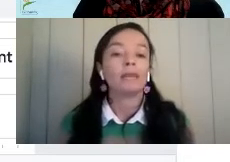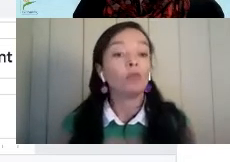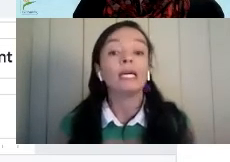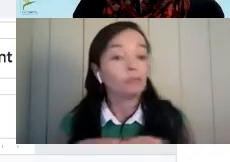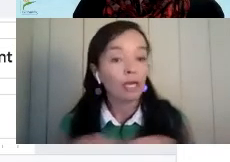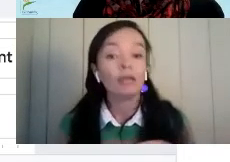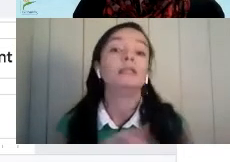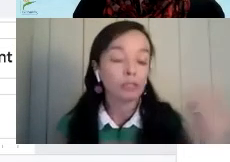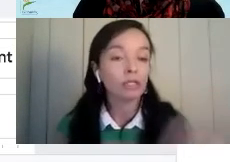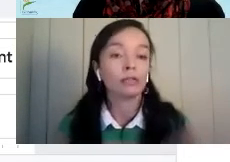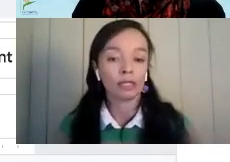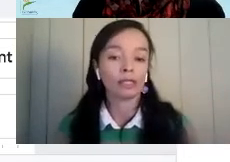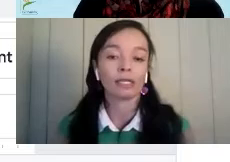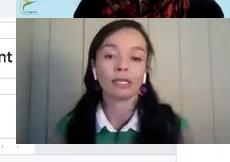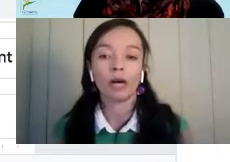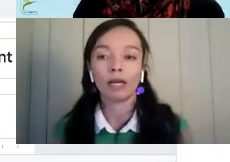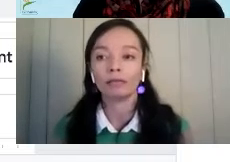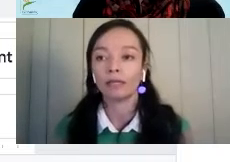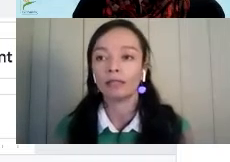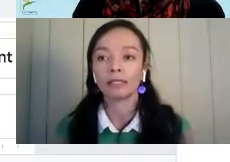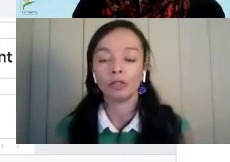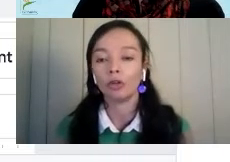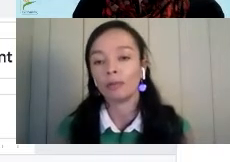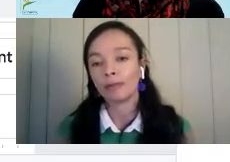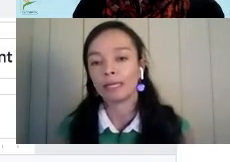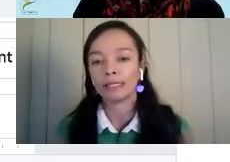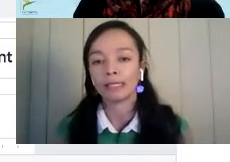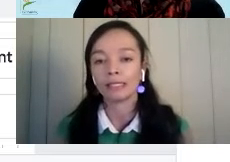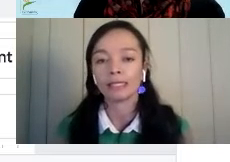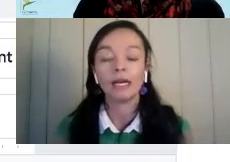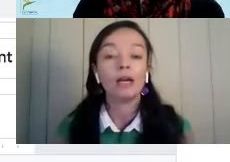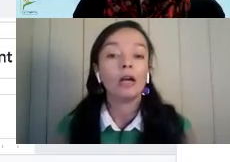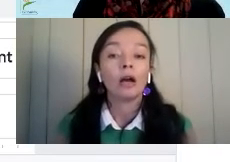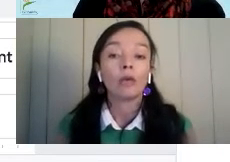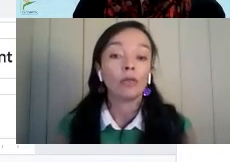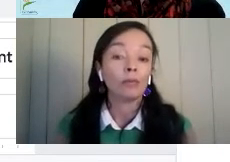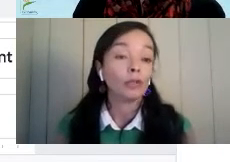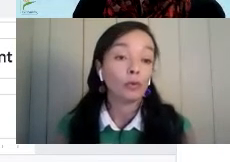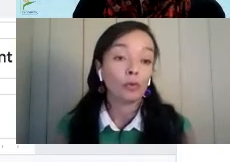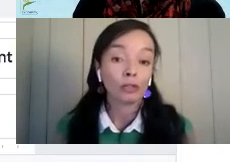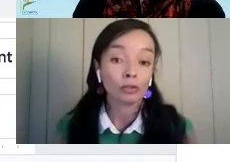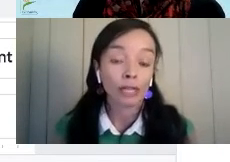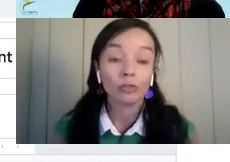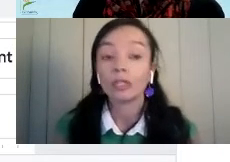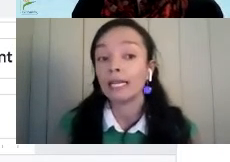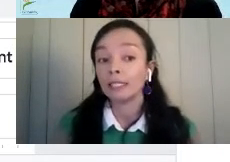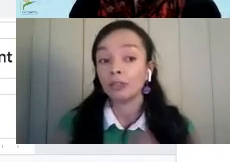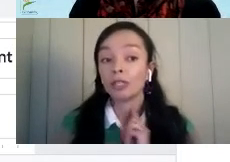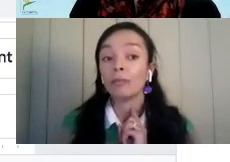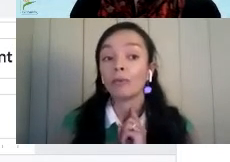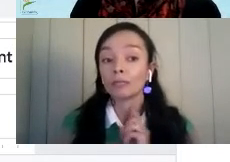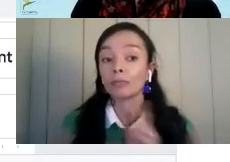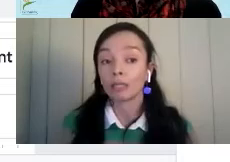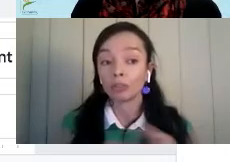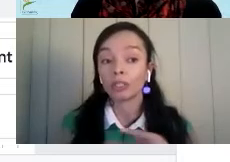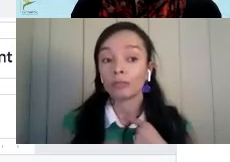Y puedes seguir con el tercer lenguaje, el tercer idioma para que le enseñes. Cuando vamos de uno a los dos años, el niño ya